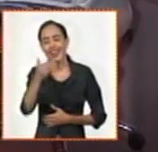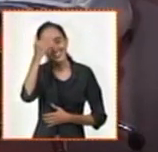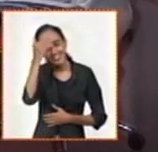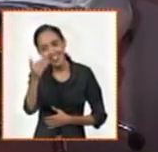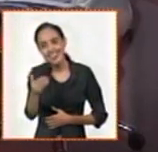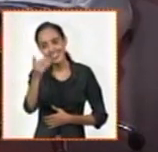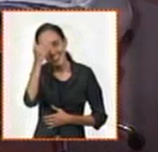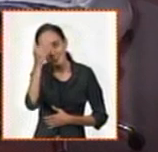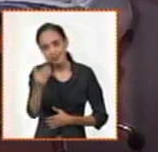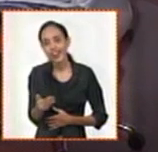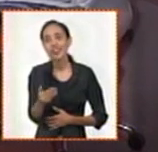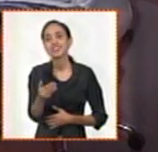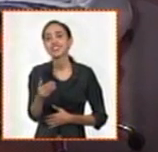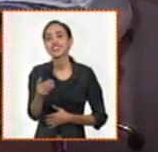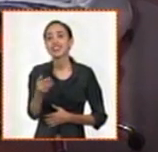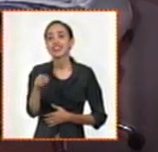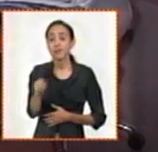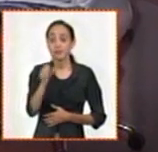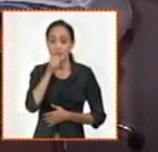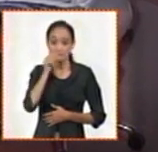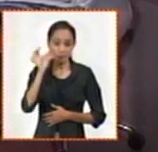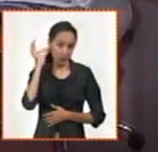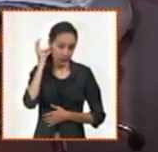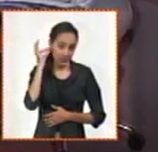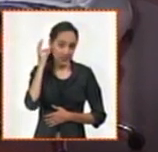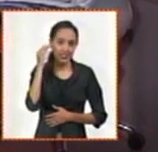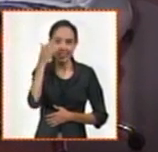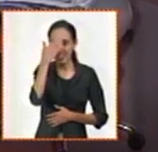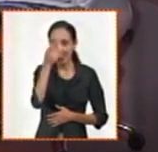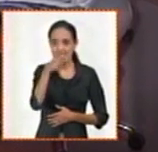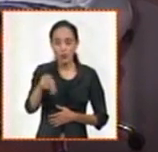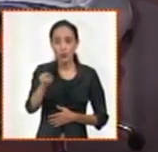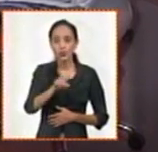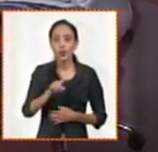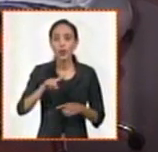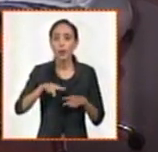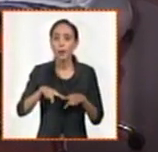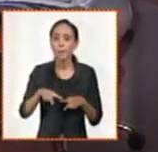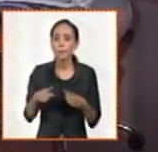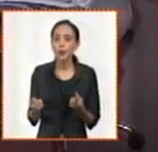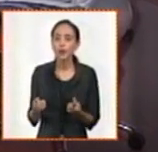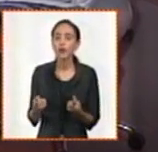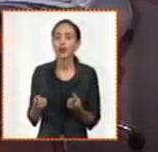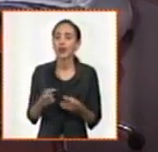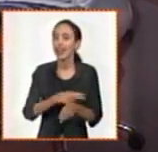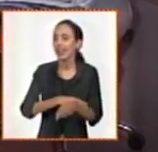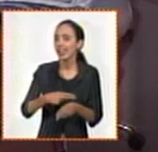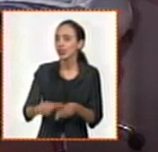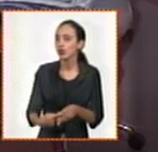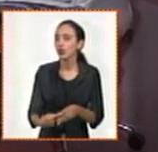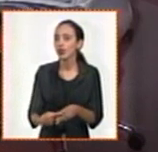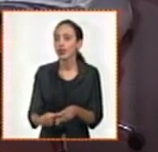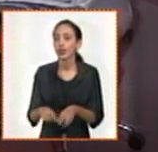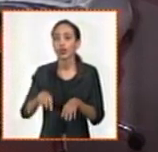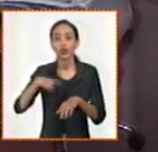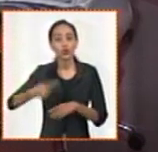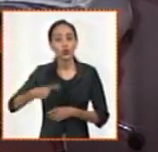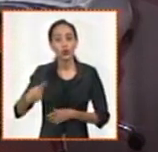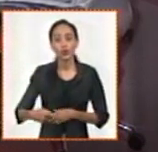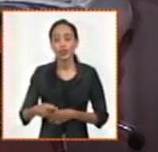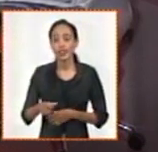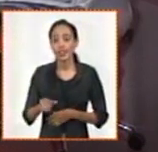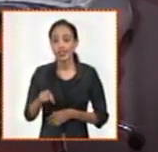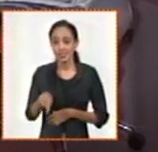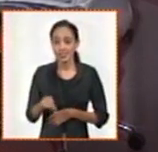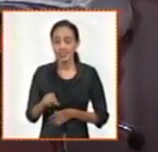gracias. A Dilén por esto, gracias a ustedes por traernos estas historias y todos los días se termina en